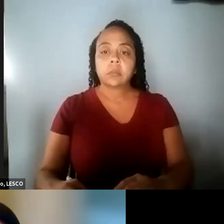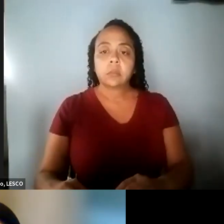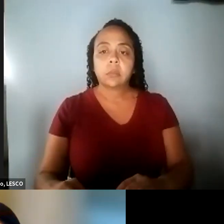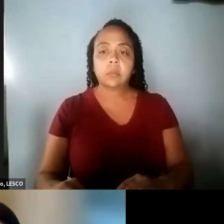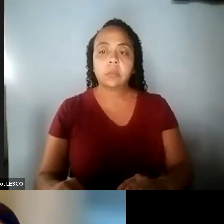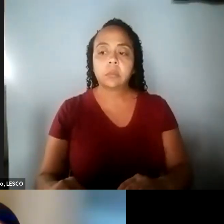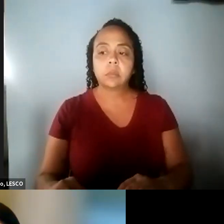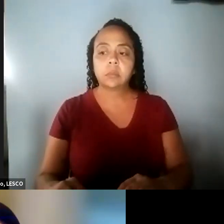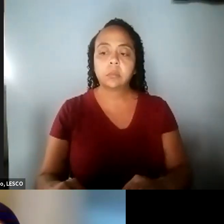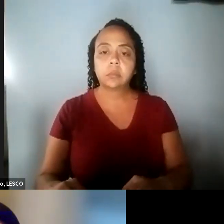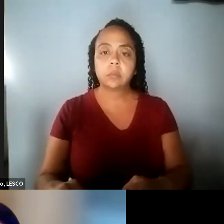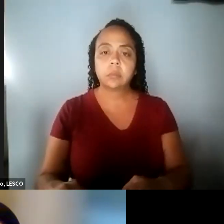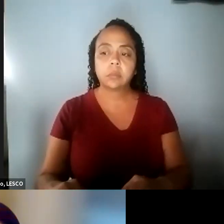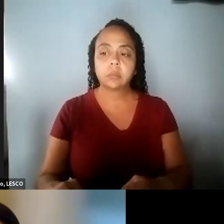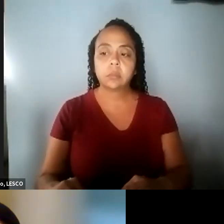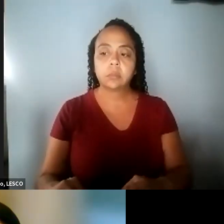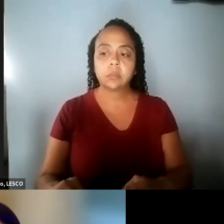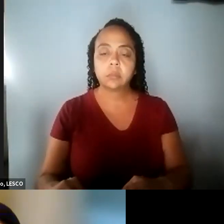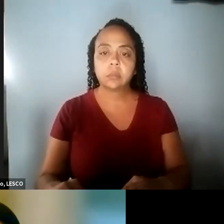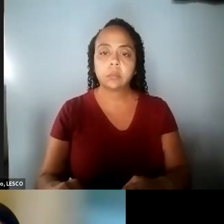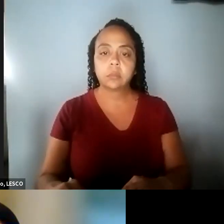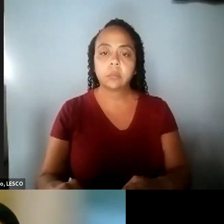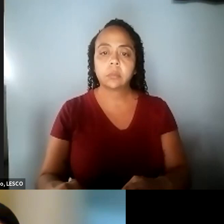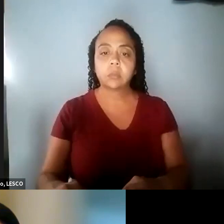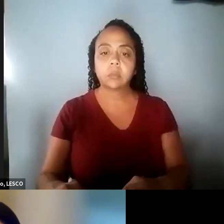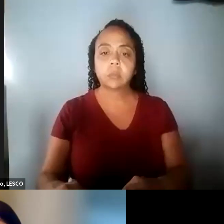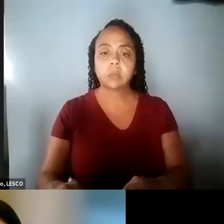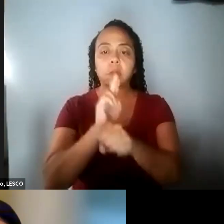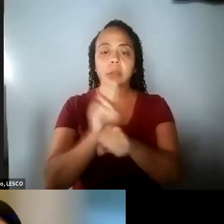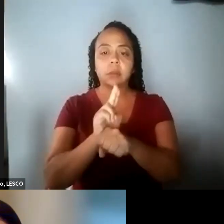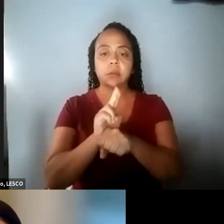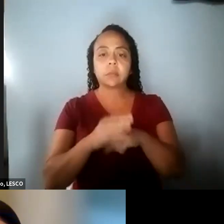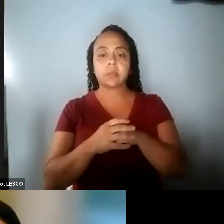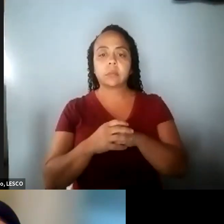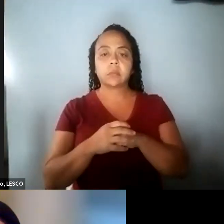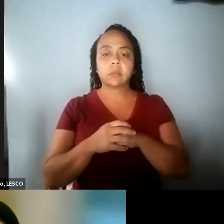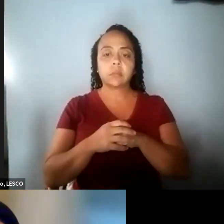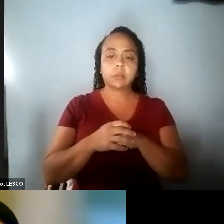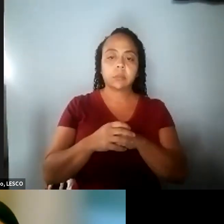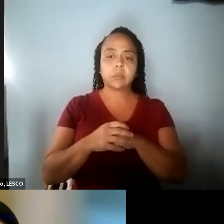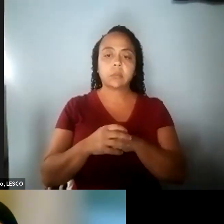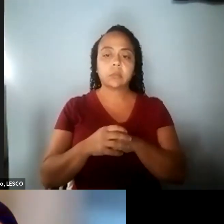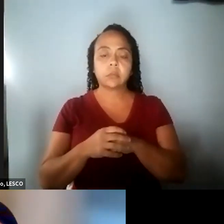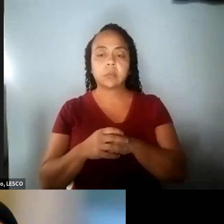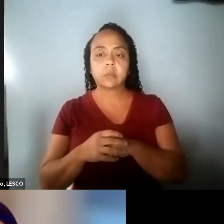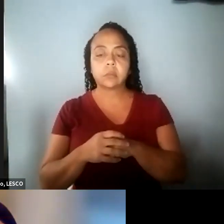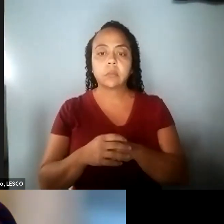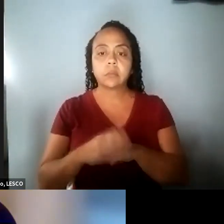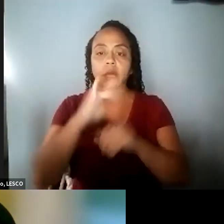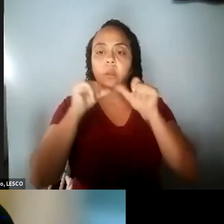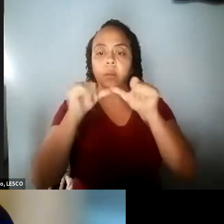a estas buenas prácticas tenemos podemos implementar podemos logrado mantener esa continuidad operativa y la continuada